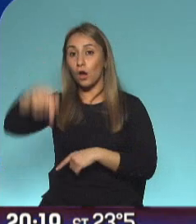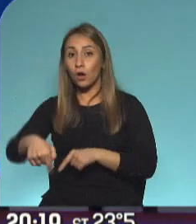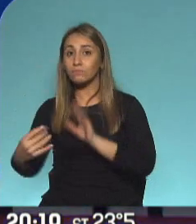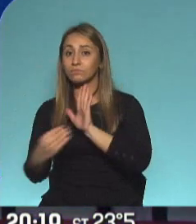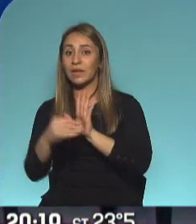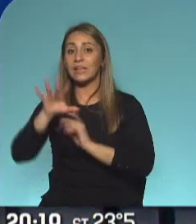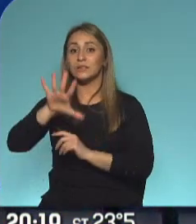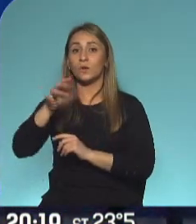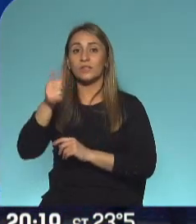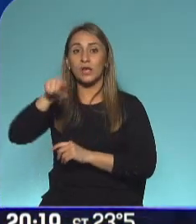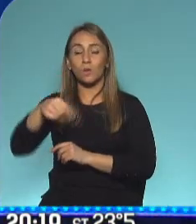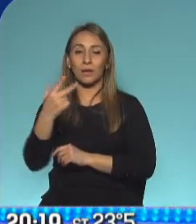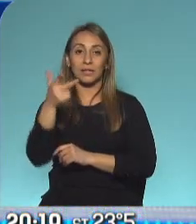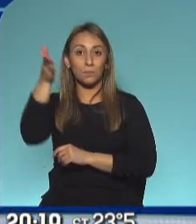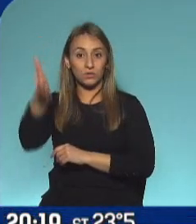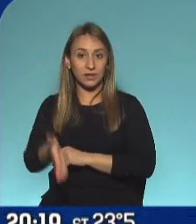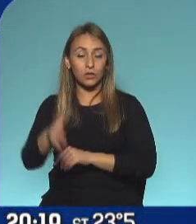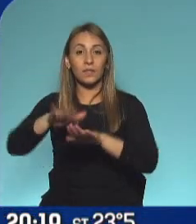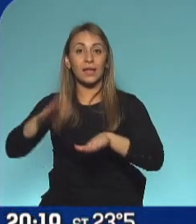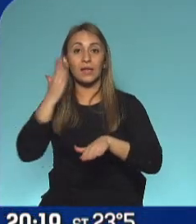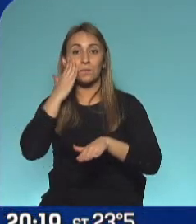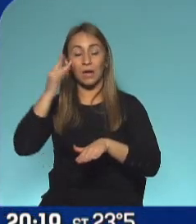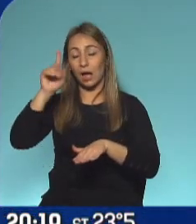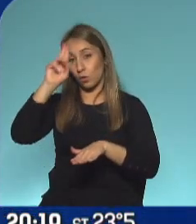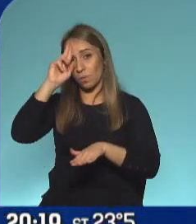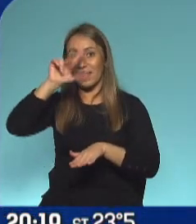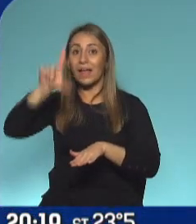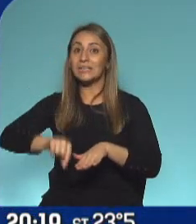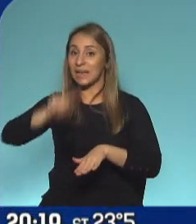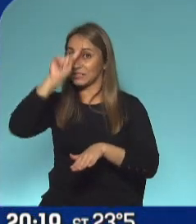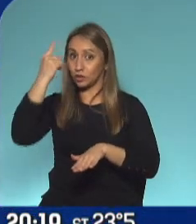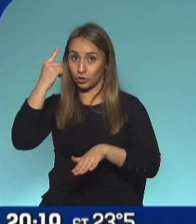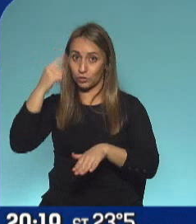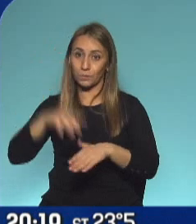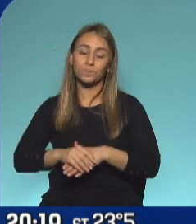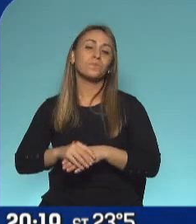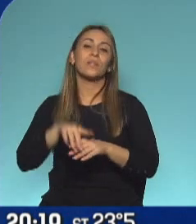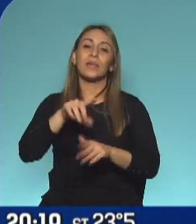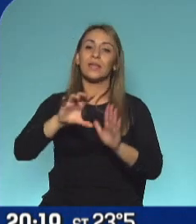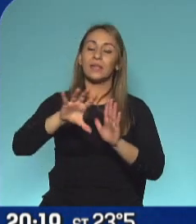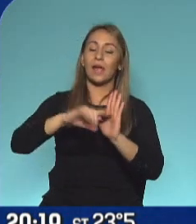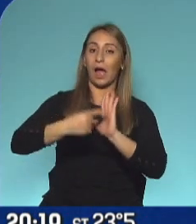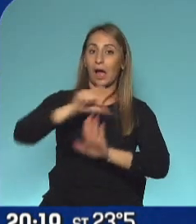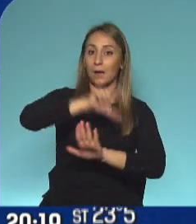registró 56,3% a nivel en nación la ocupación total y en AMBA